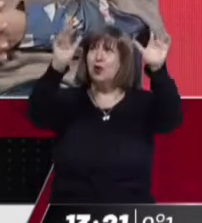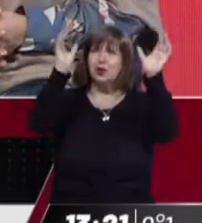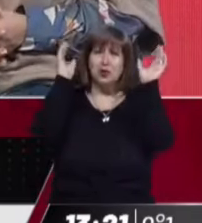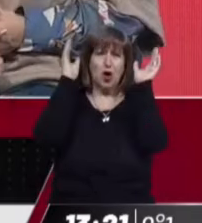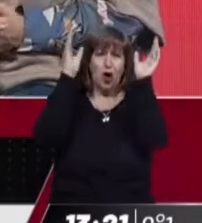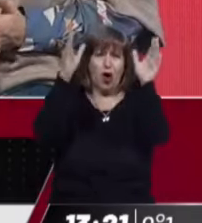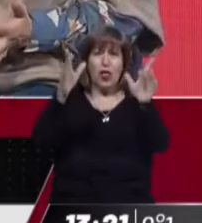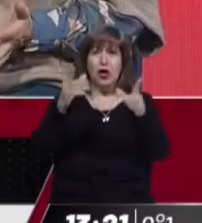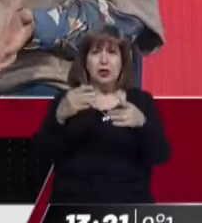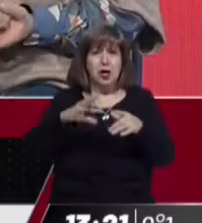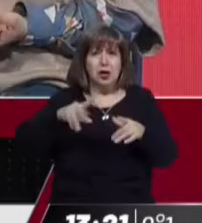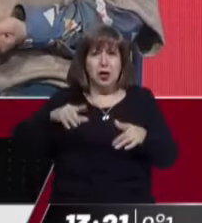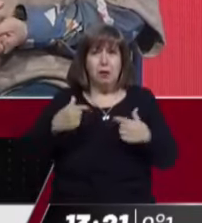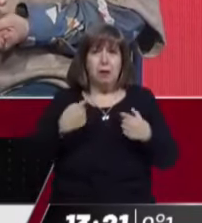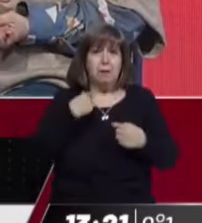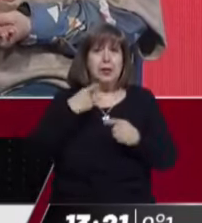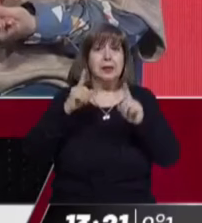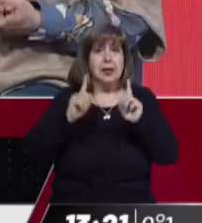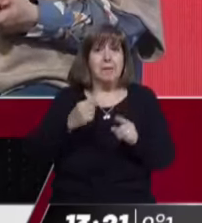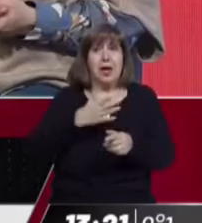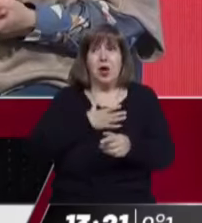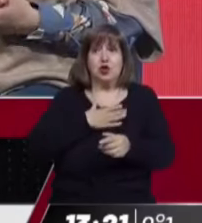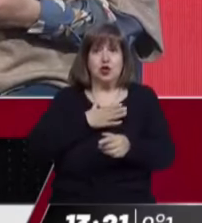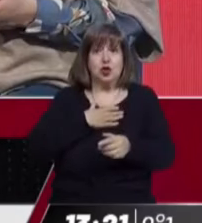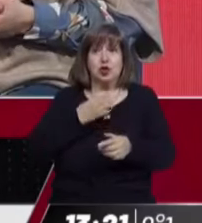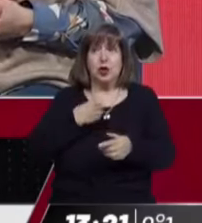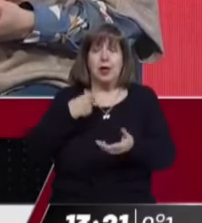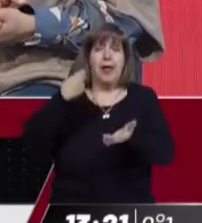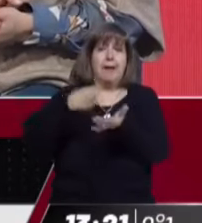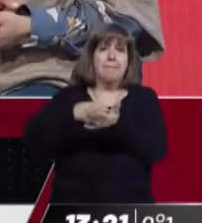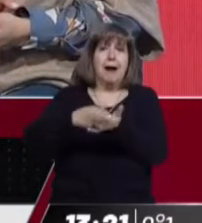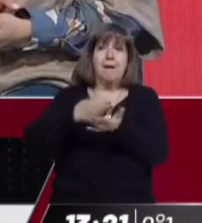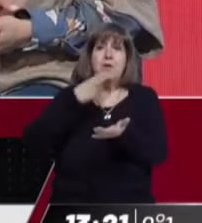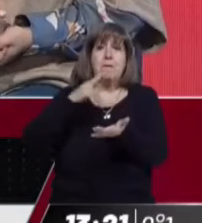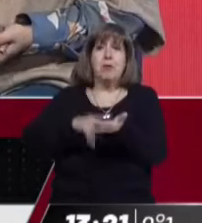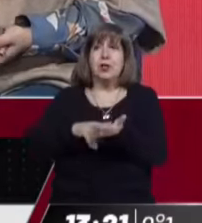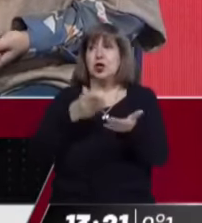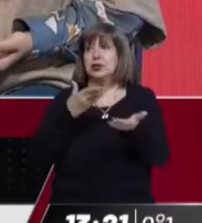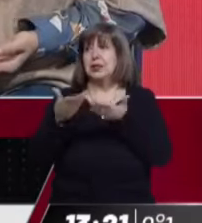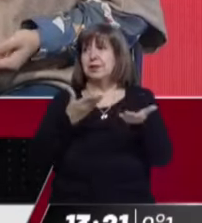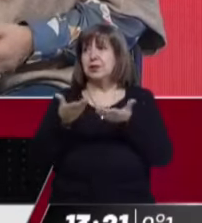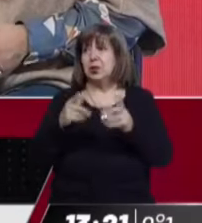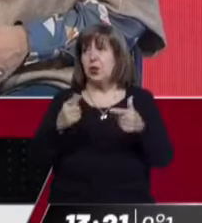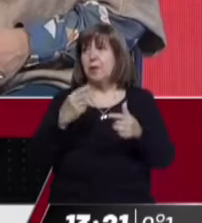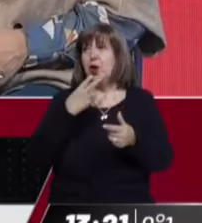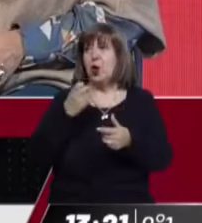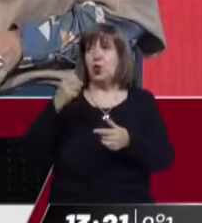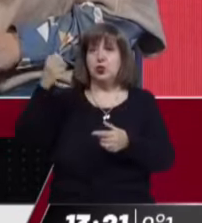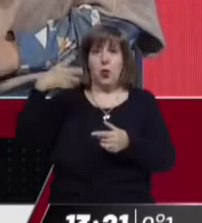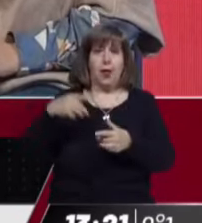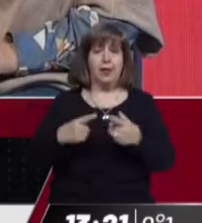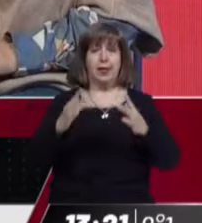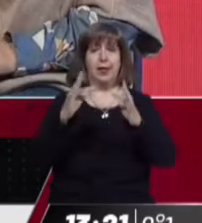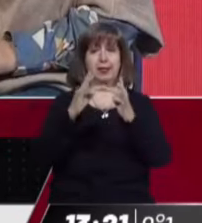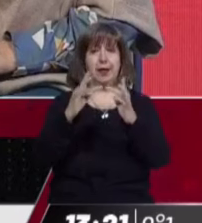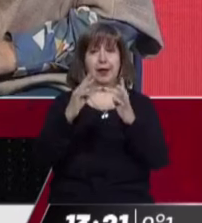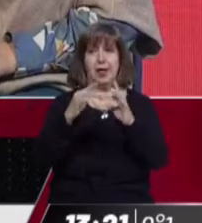en un perjuicio para los usuarios para los ciudadanos comunes que que pagan sus impuestos y que después se quedan sin servicio justamente por los